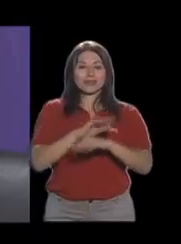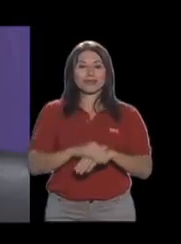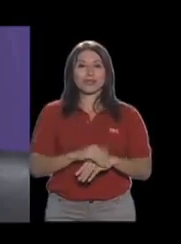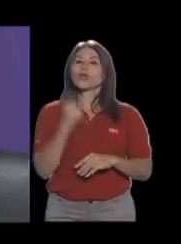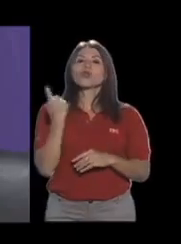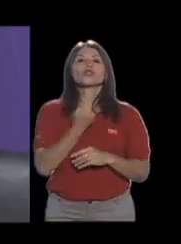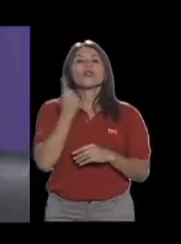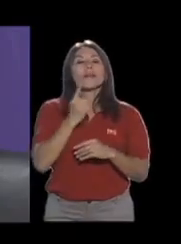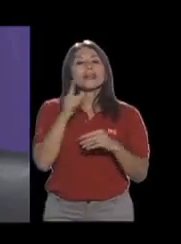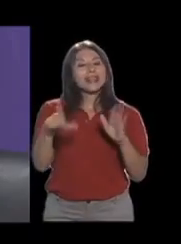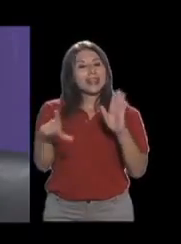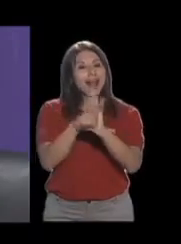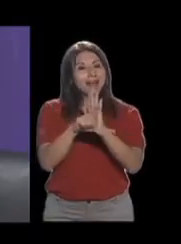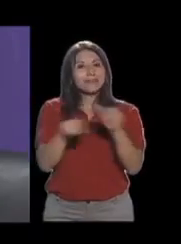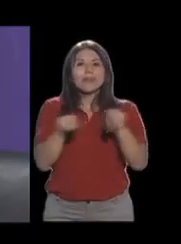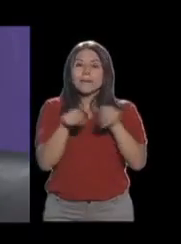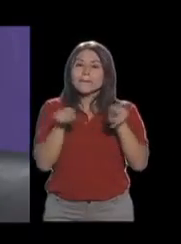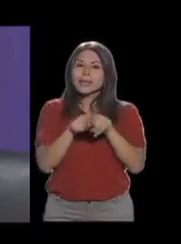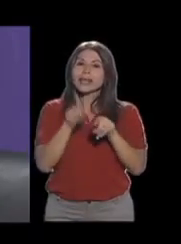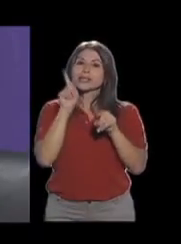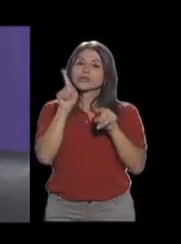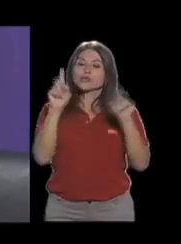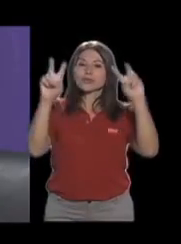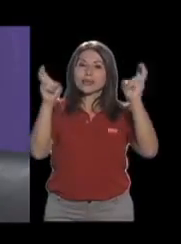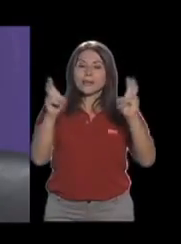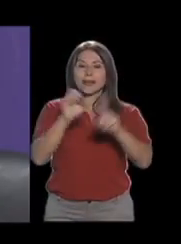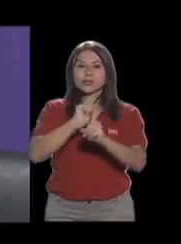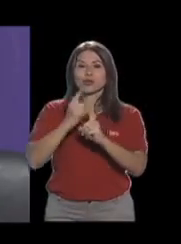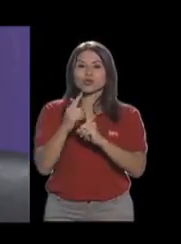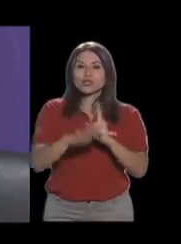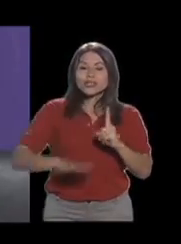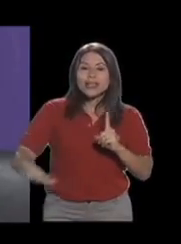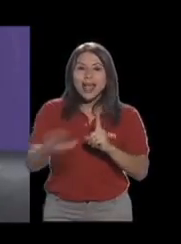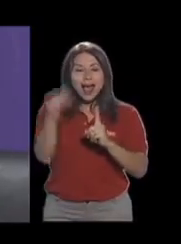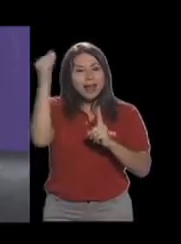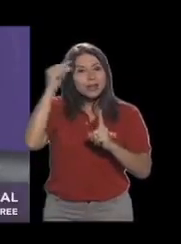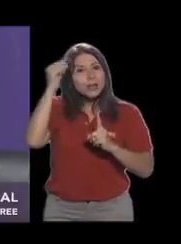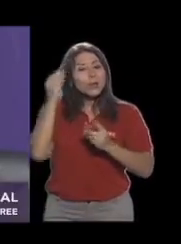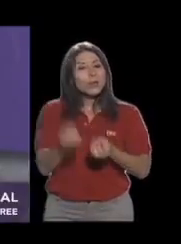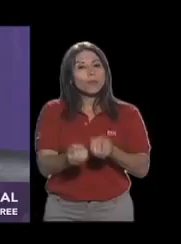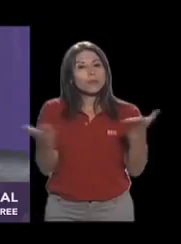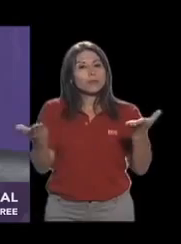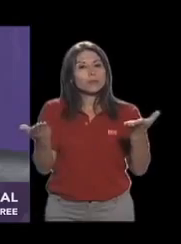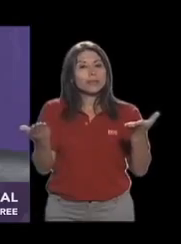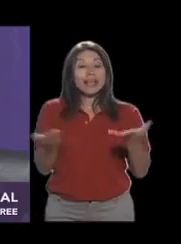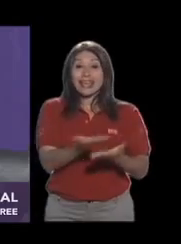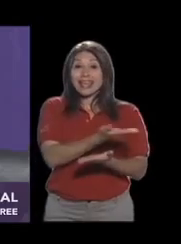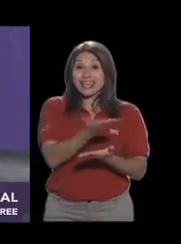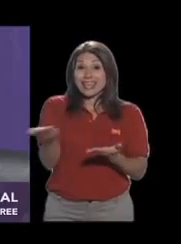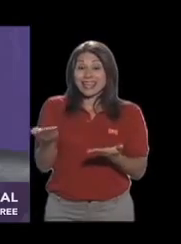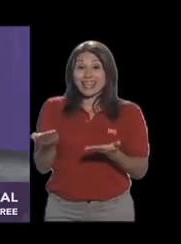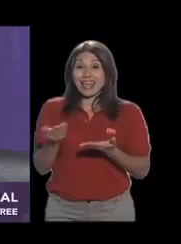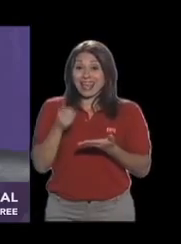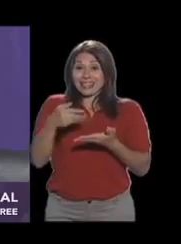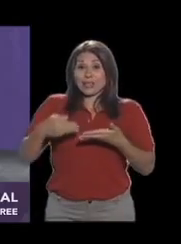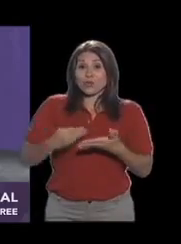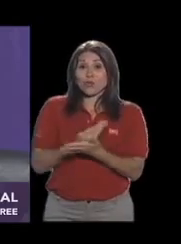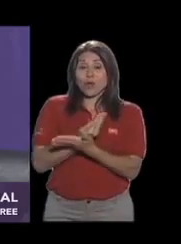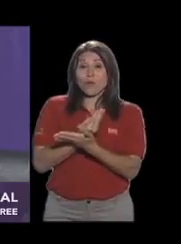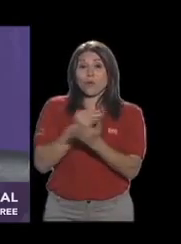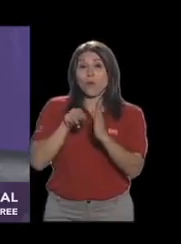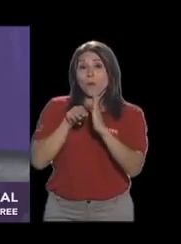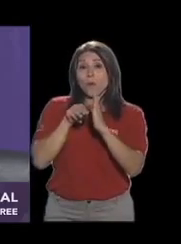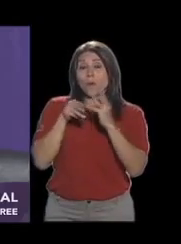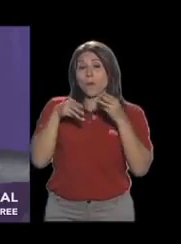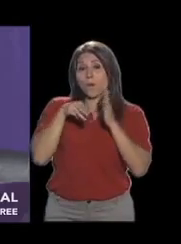cuestión social y una cuestión de Estado, ¿verdad? Y de concientizar este nuevo y interiorizar este nuevo paradigma donde las personas